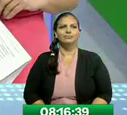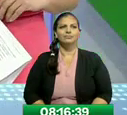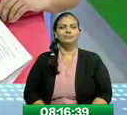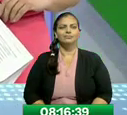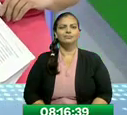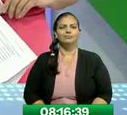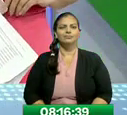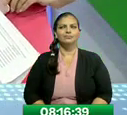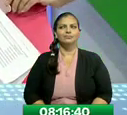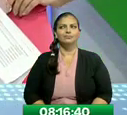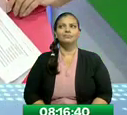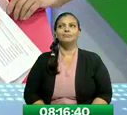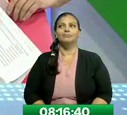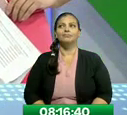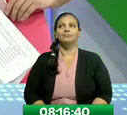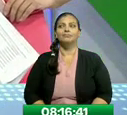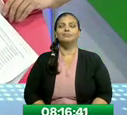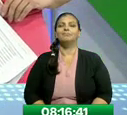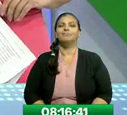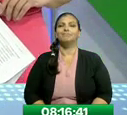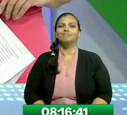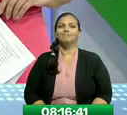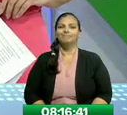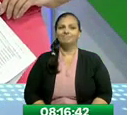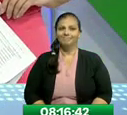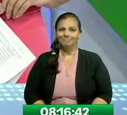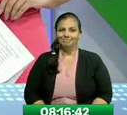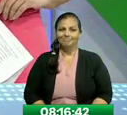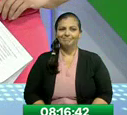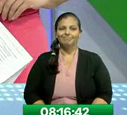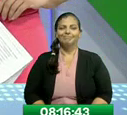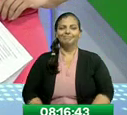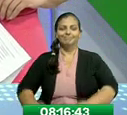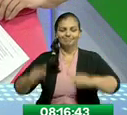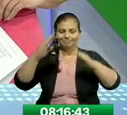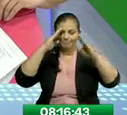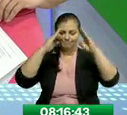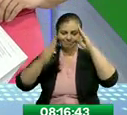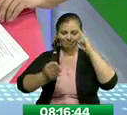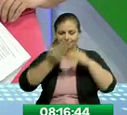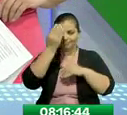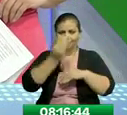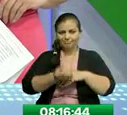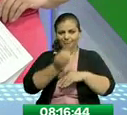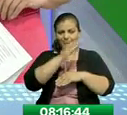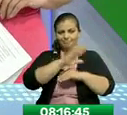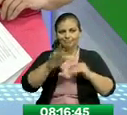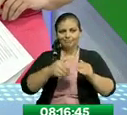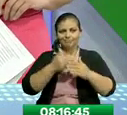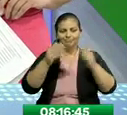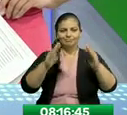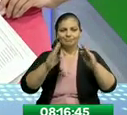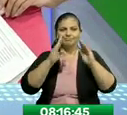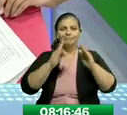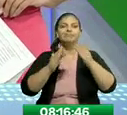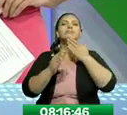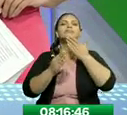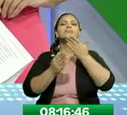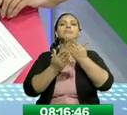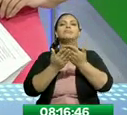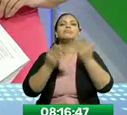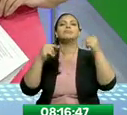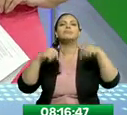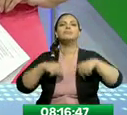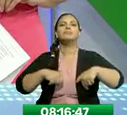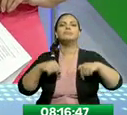Jorge. ¿Qué tal? Muy buenos días, queridos compañeros, amables televidentes. Gracias por sintonizarnos. Estoy ubicado